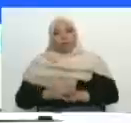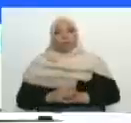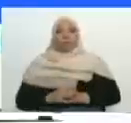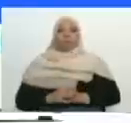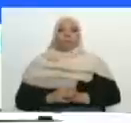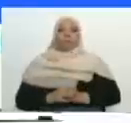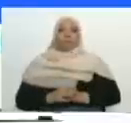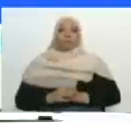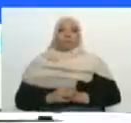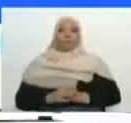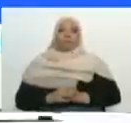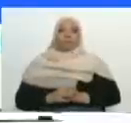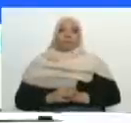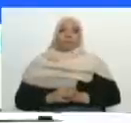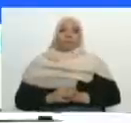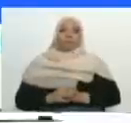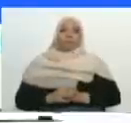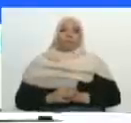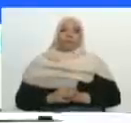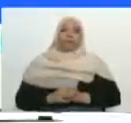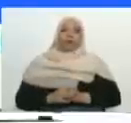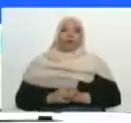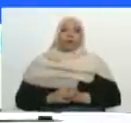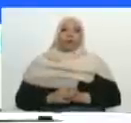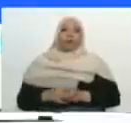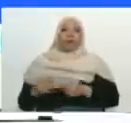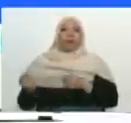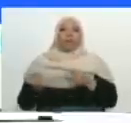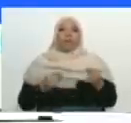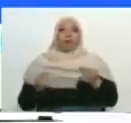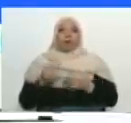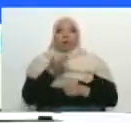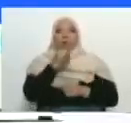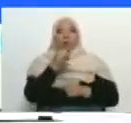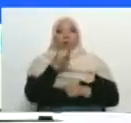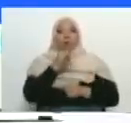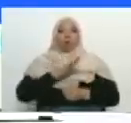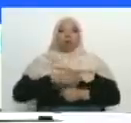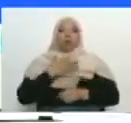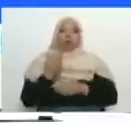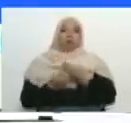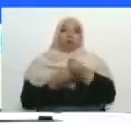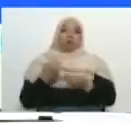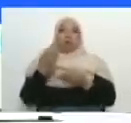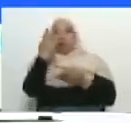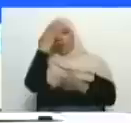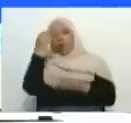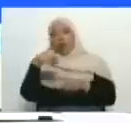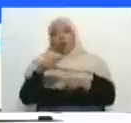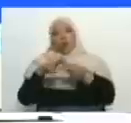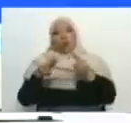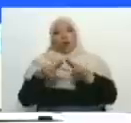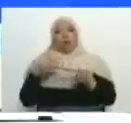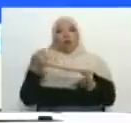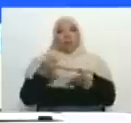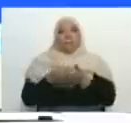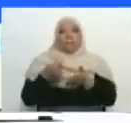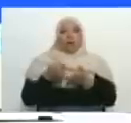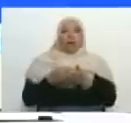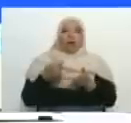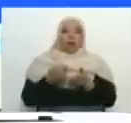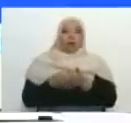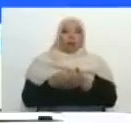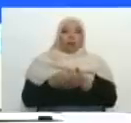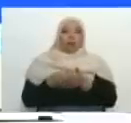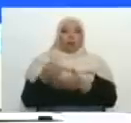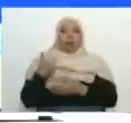PDVSA. Y pueden establecer negociaciones para llegar a acuerdos de pago